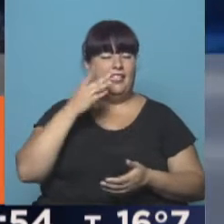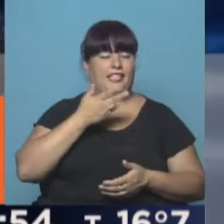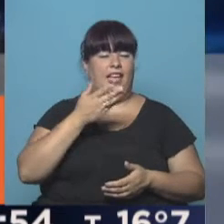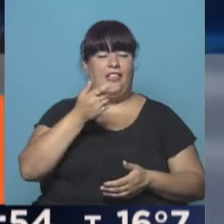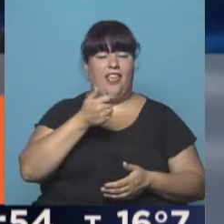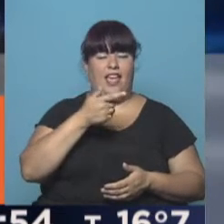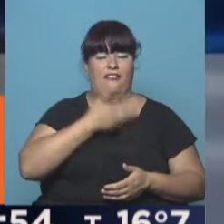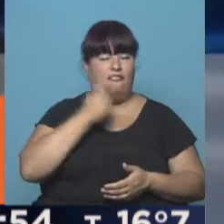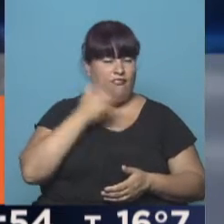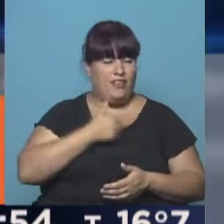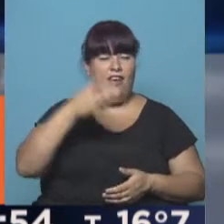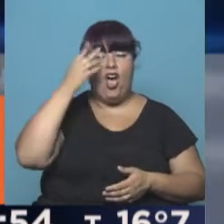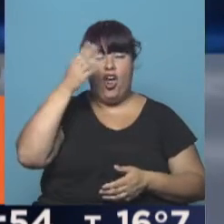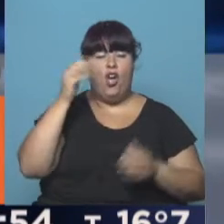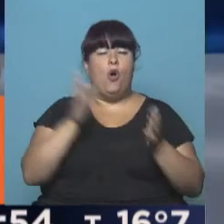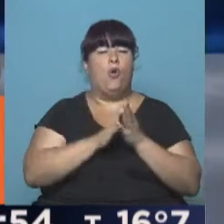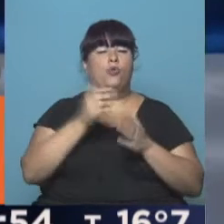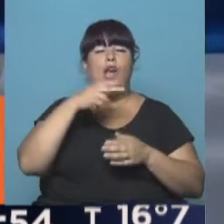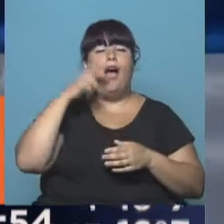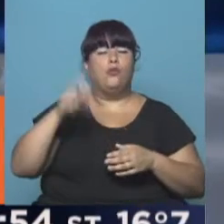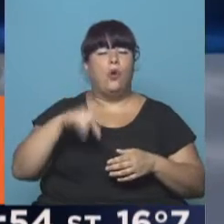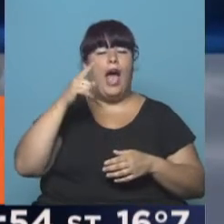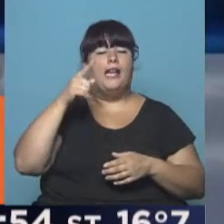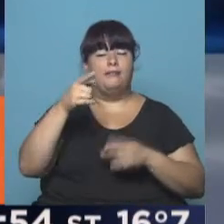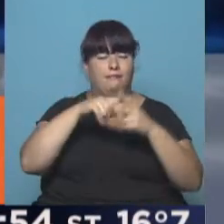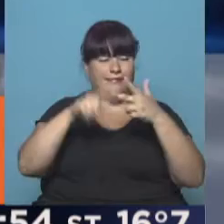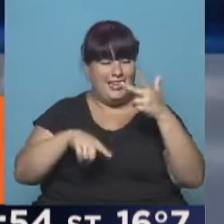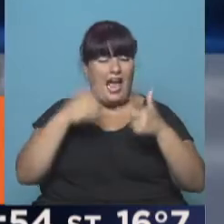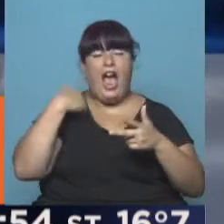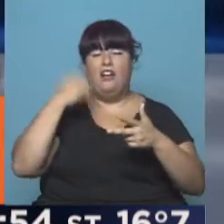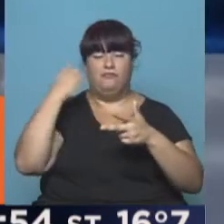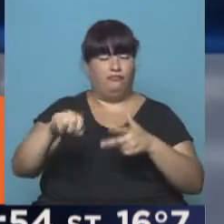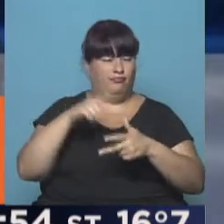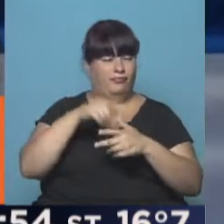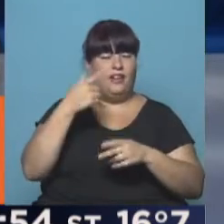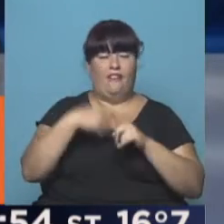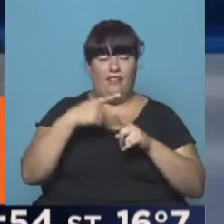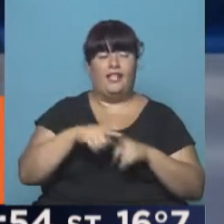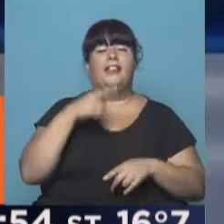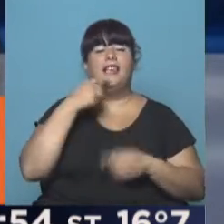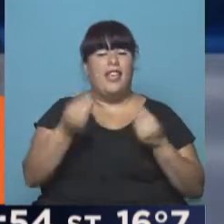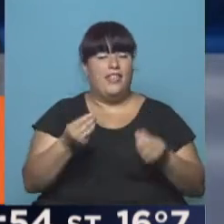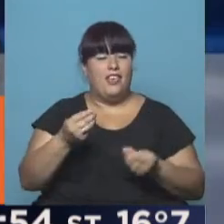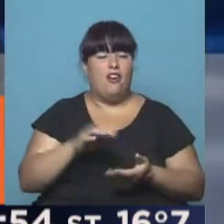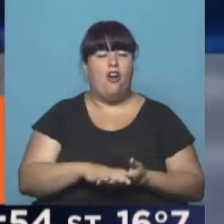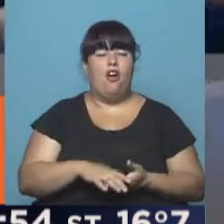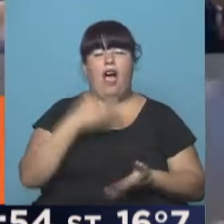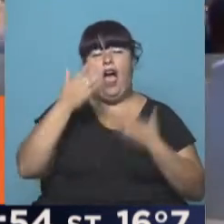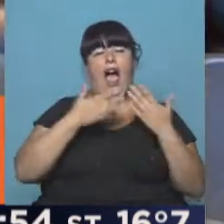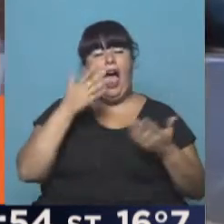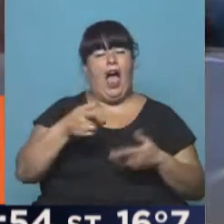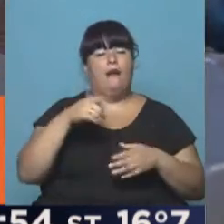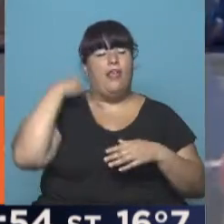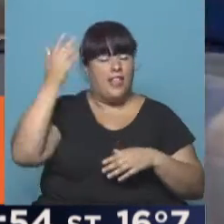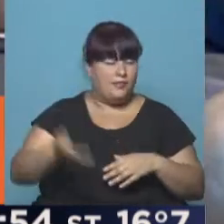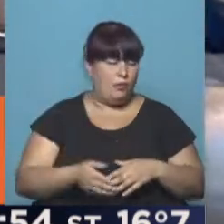Ronaldo, que estaba junto con Antoine Griezmann y con Lionel Messi, el argentino que no estuvo presente en la ceremonia. Y esto decía, estas son las palabras que